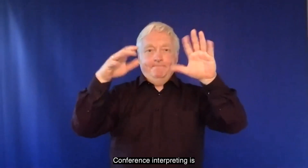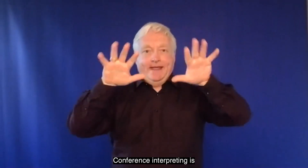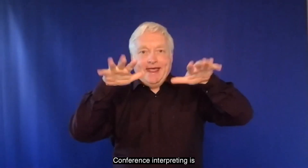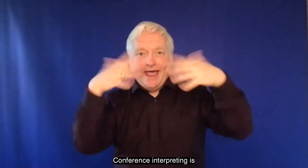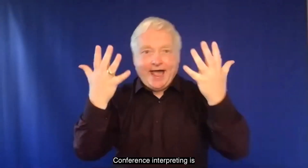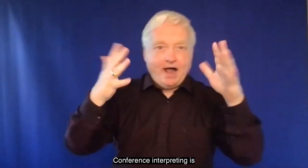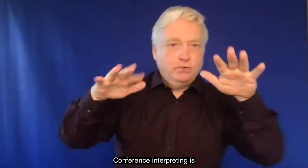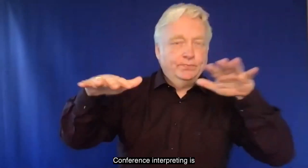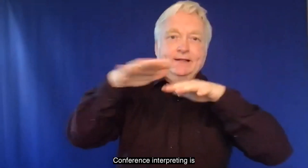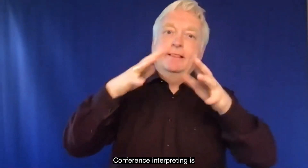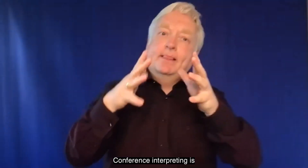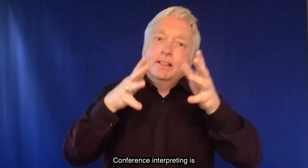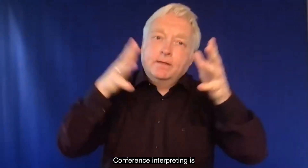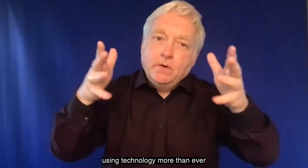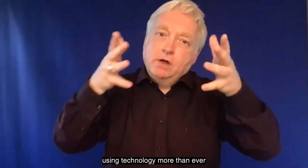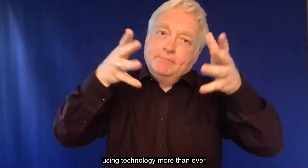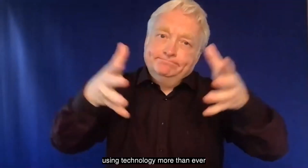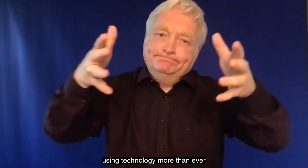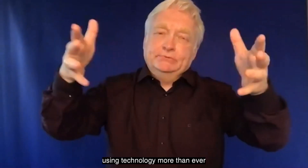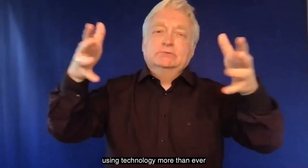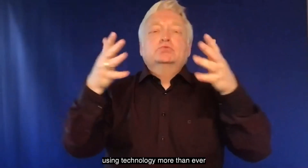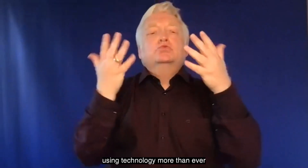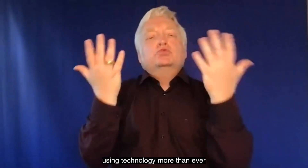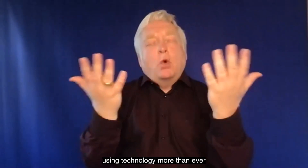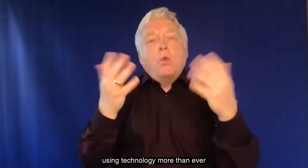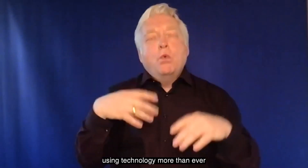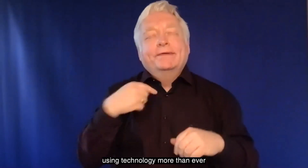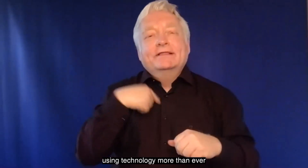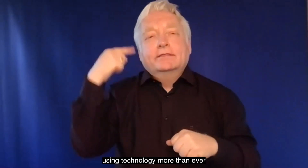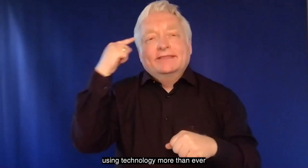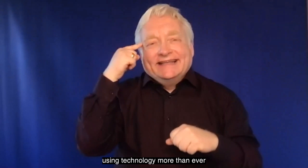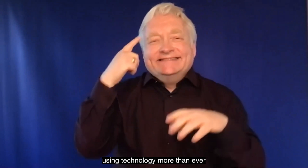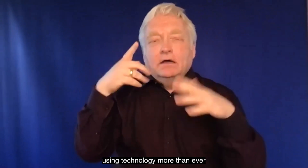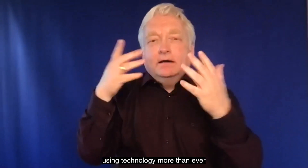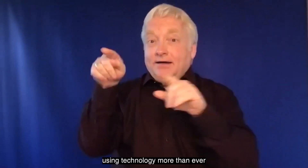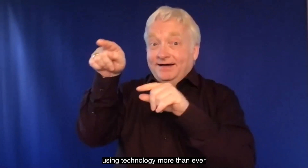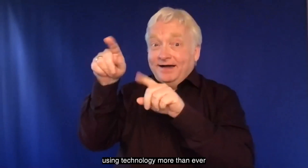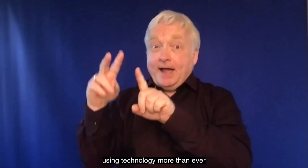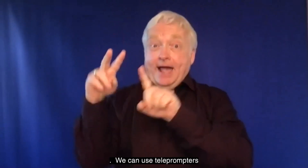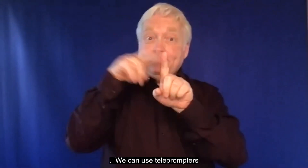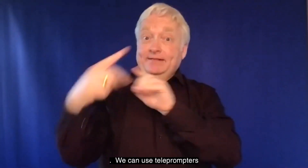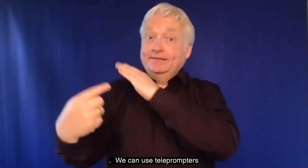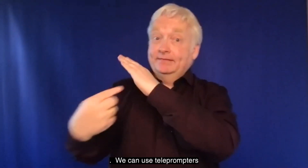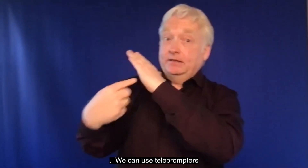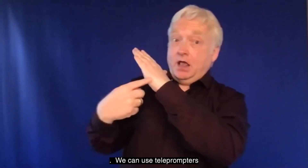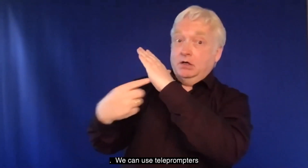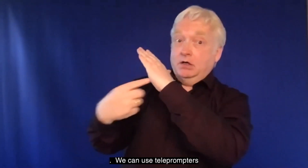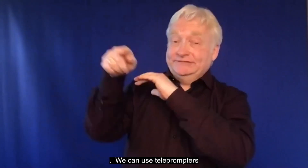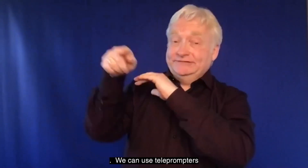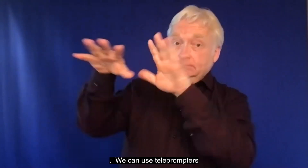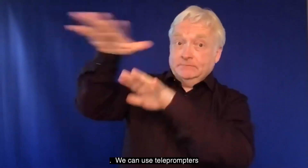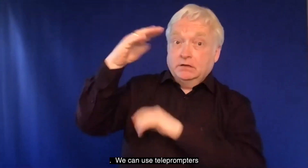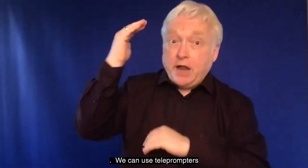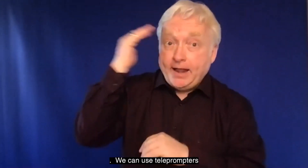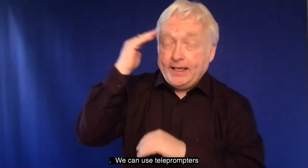con múltiples recursos, como puede ser un teleprompter, como puede ser un autocue, como puede ser este